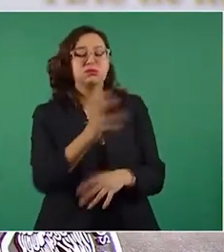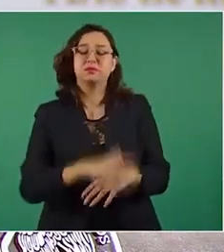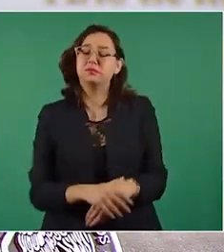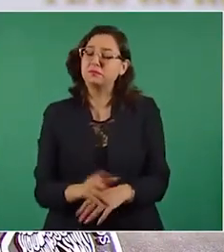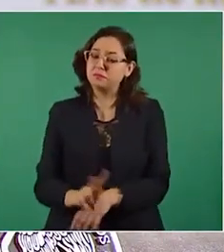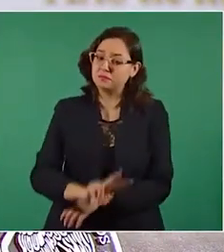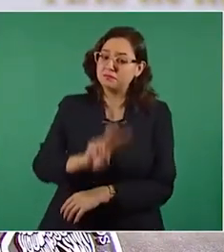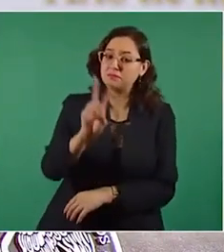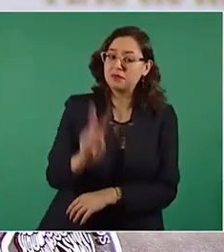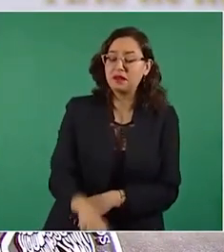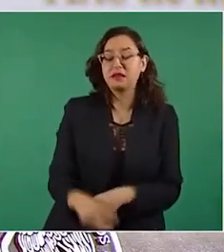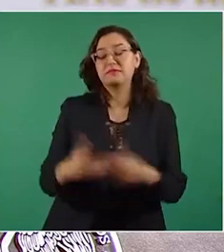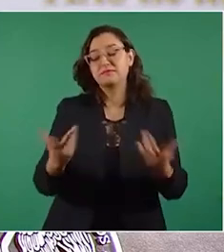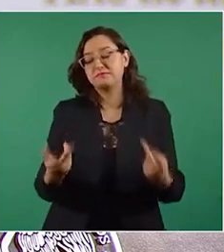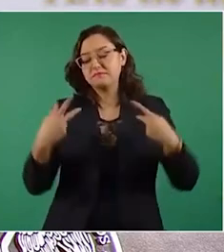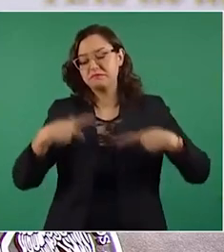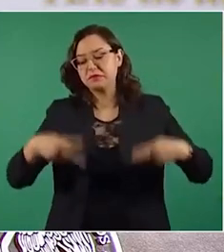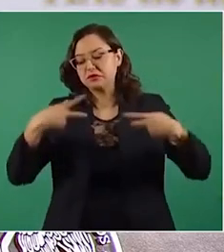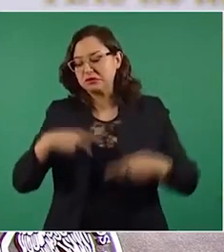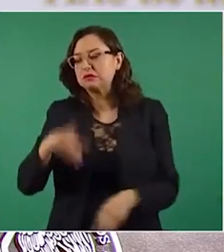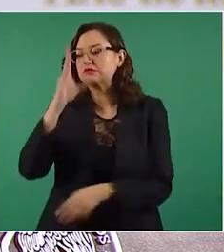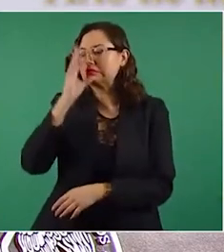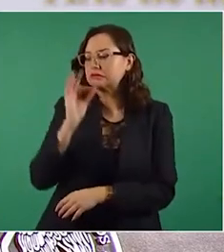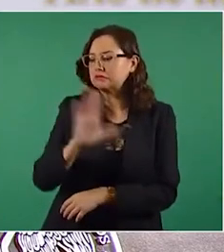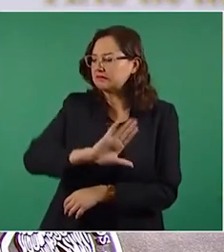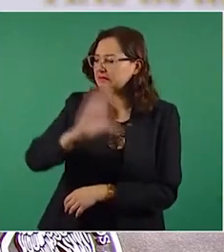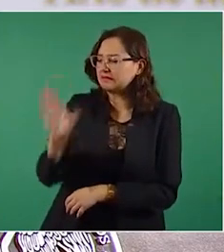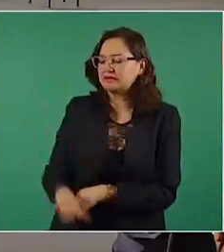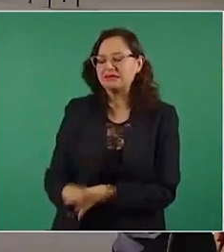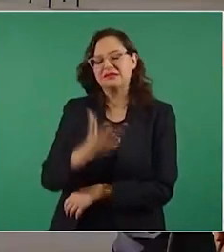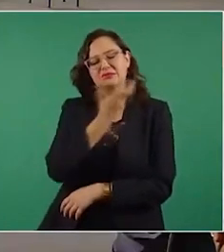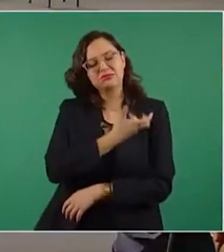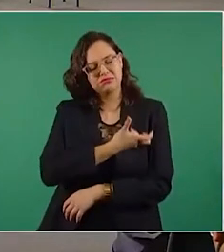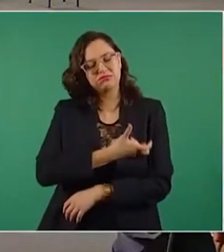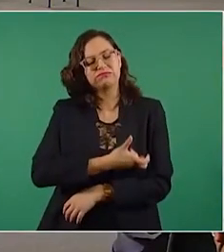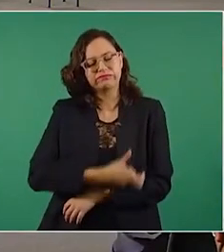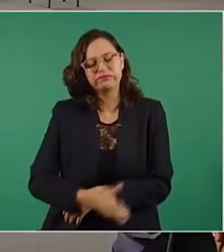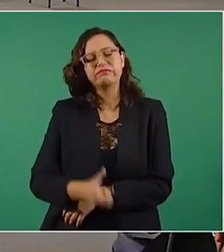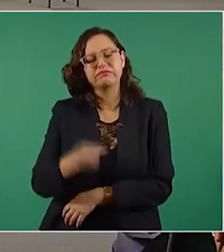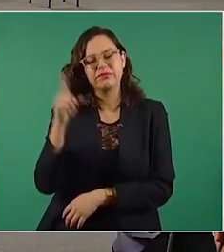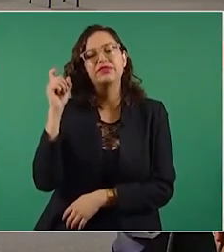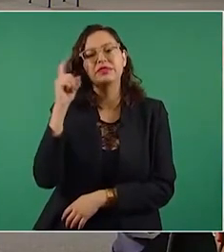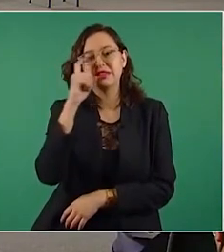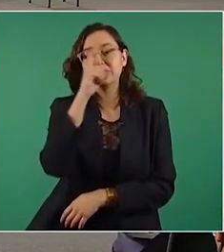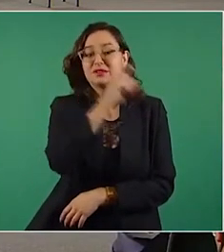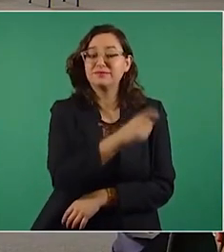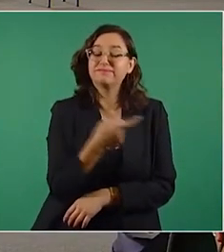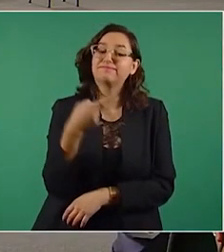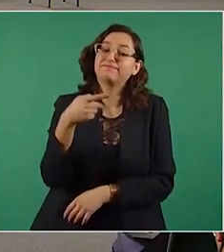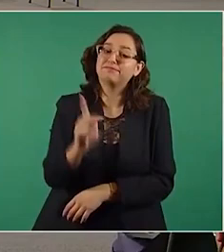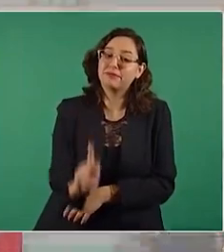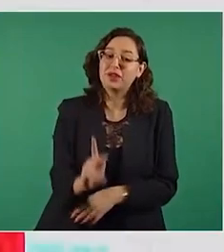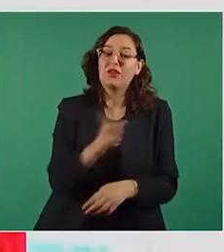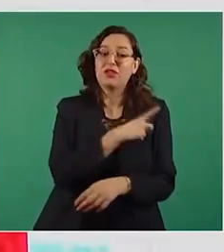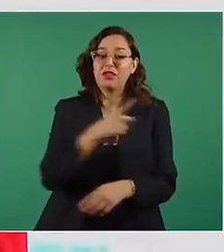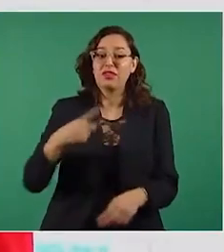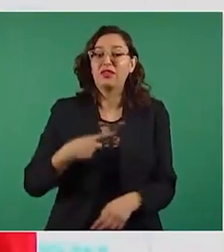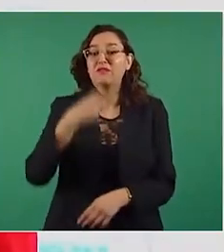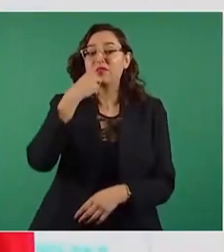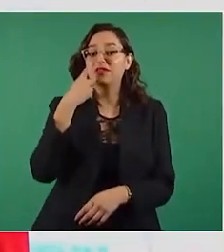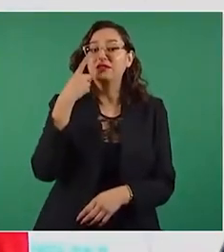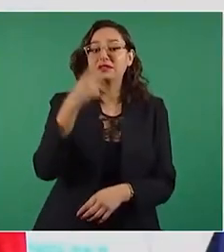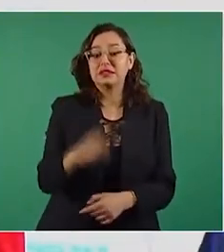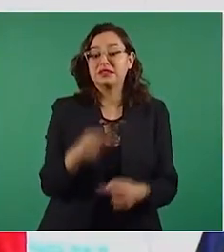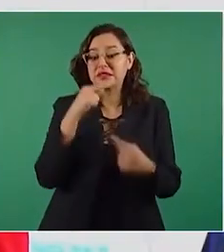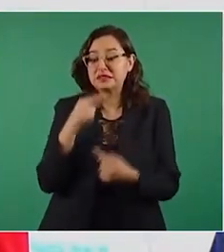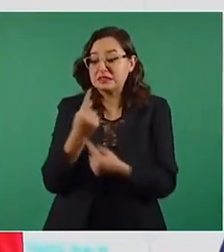no solidarizamos con las familias que han perdido un ser querido, precisamos que la situación de los menores respecto a la pandemia